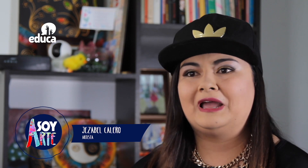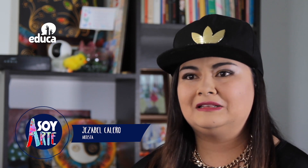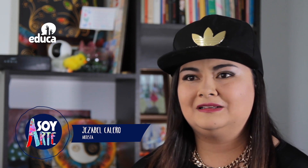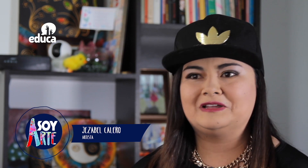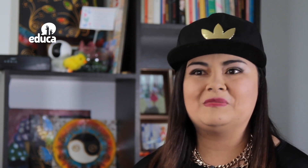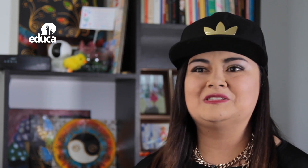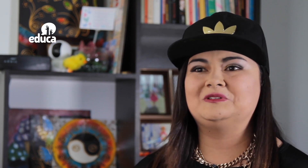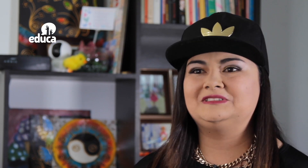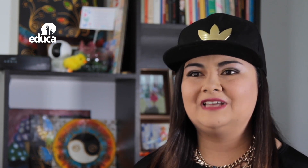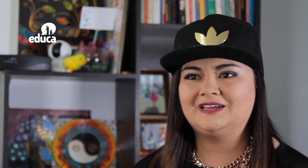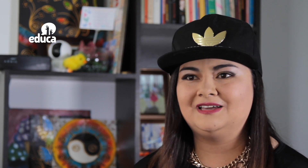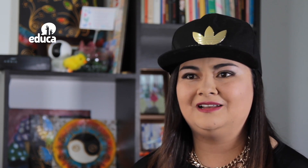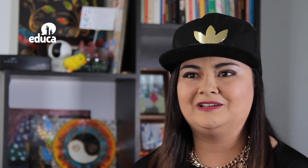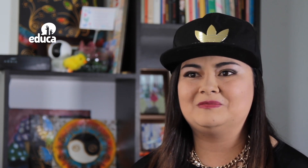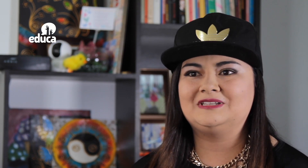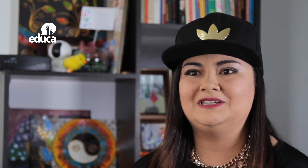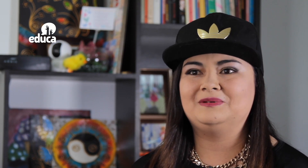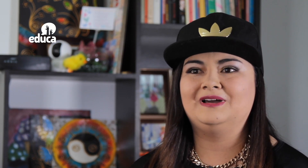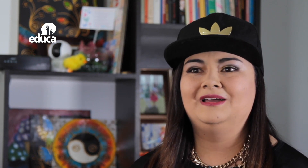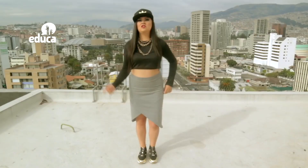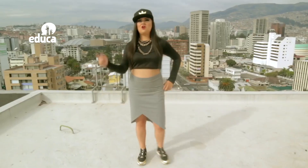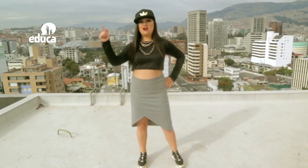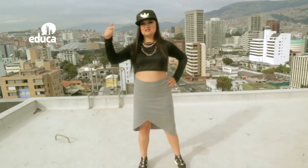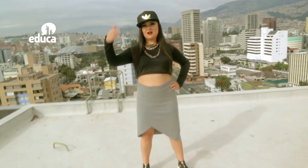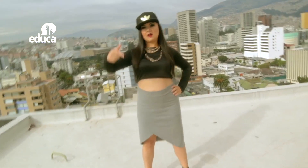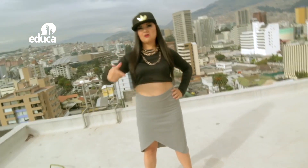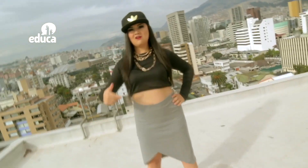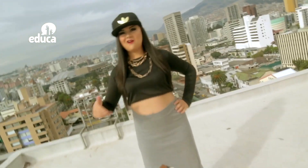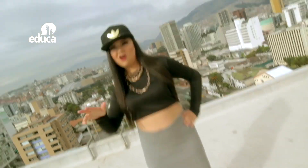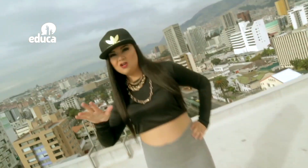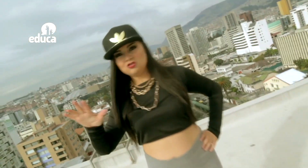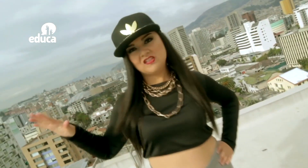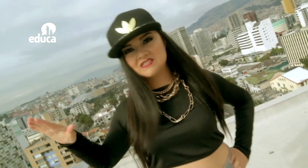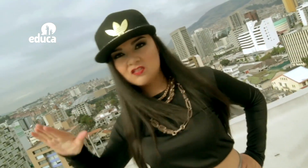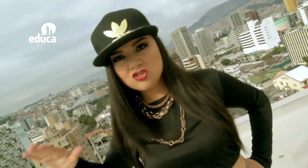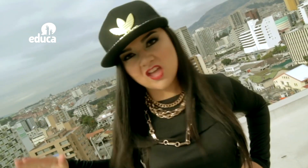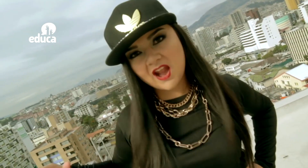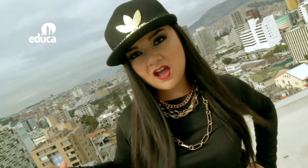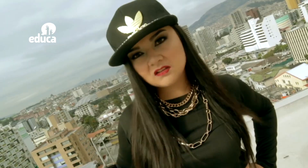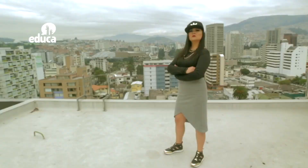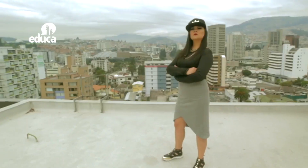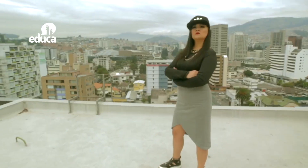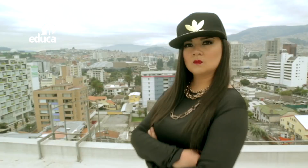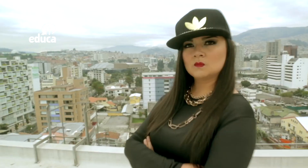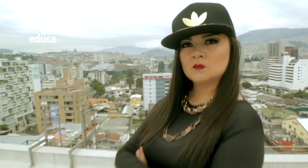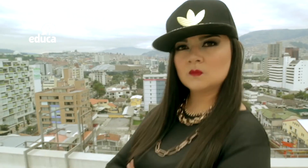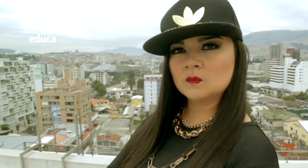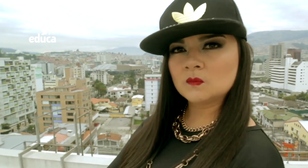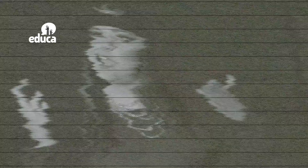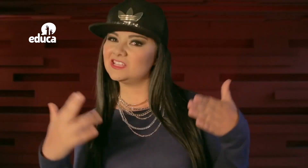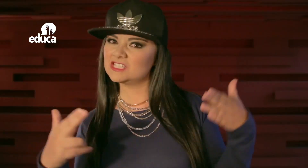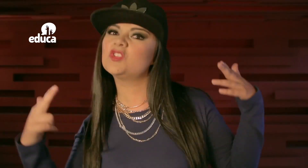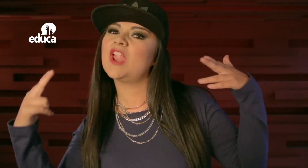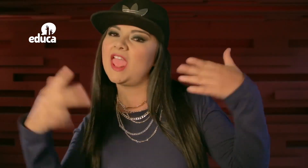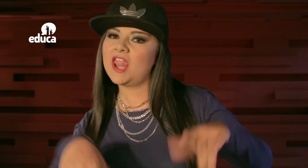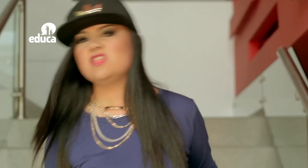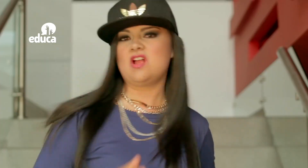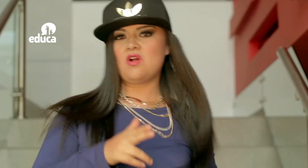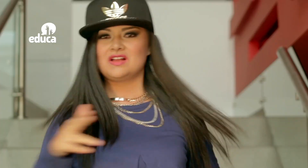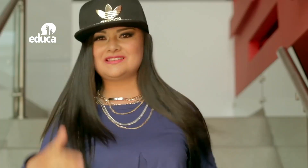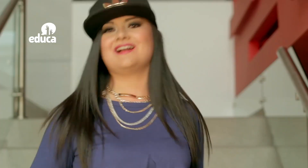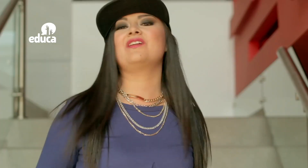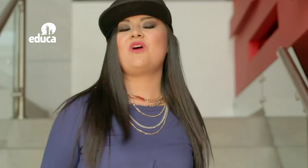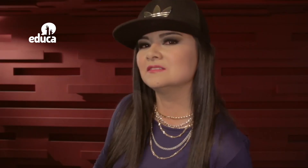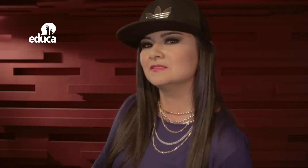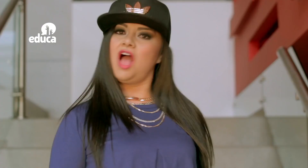me encanta, el que más contagia, el que más lleva a mover el cuerpo, el que pues de cierta manera te alegra, ¿no? Y